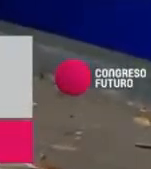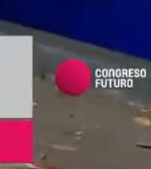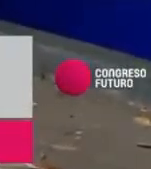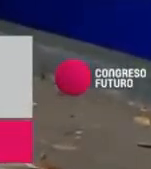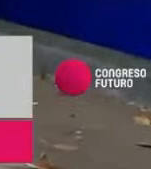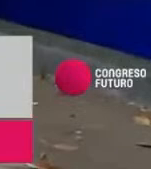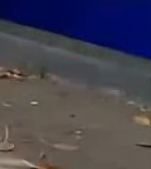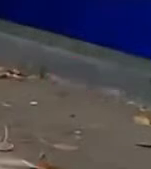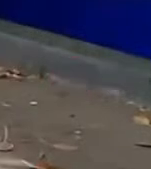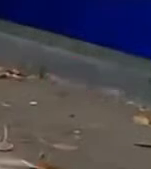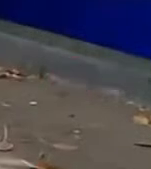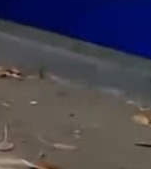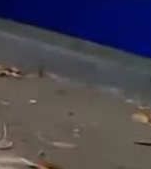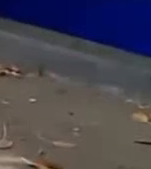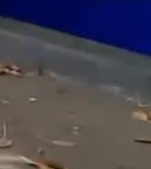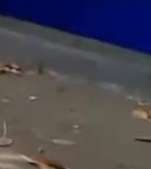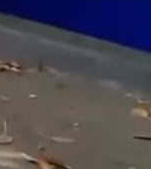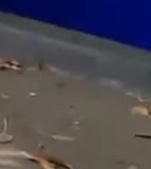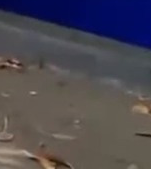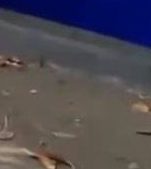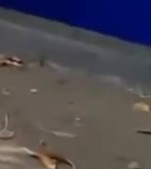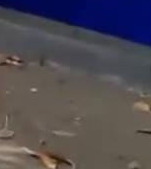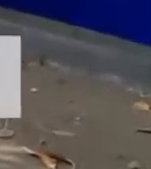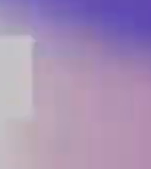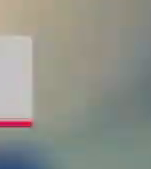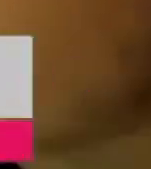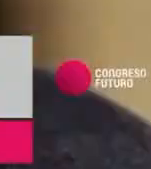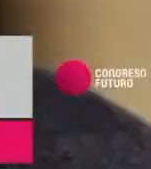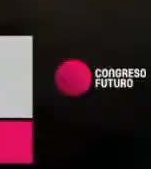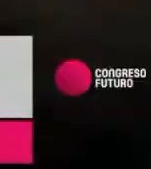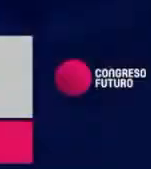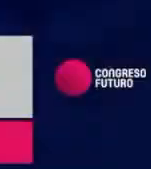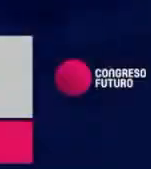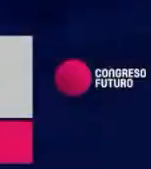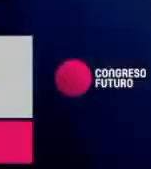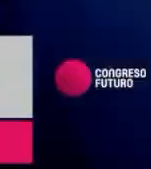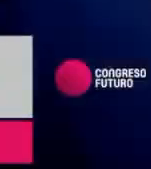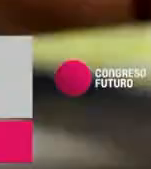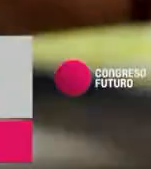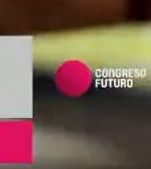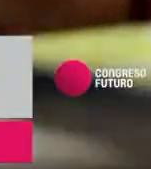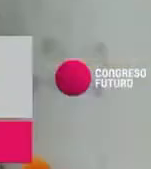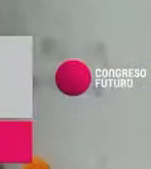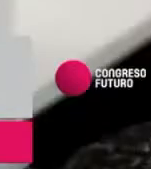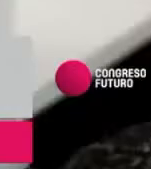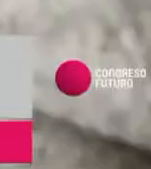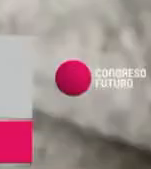también aprender nuevamente a relacionarnos de unas maneras distintas?